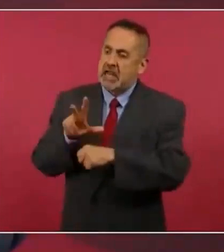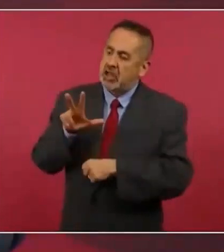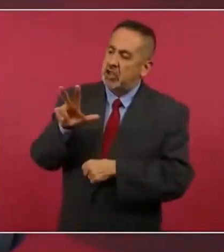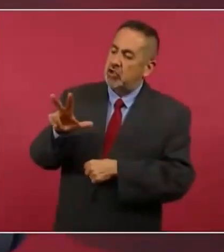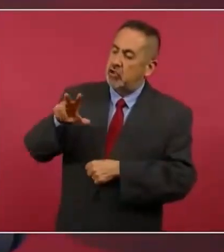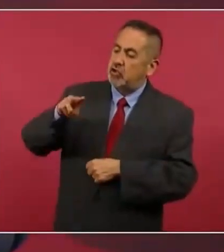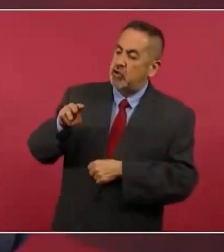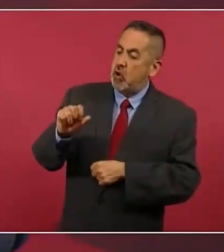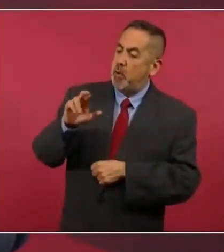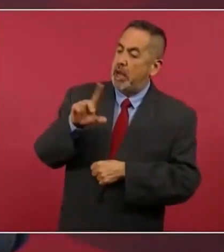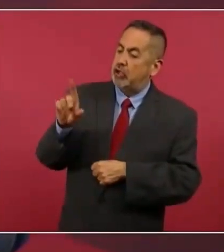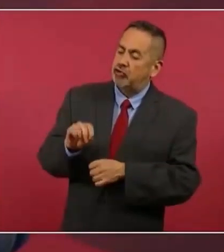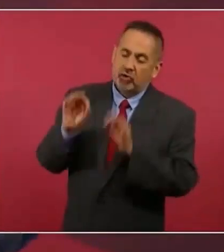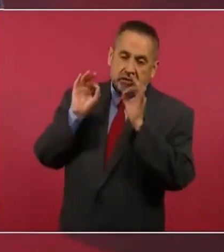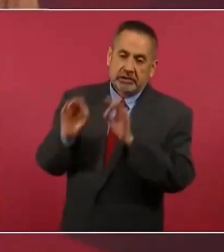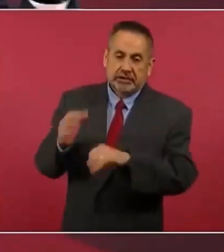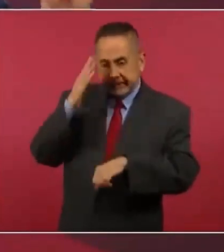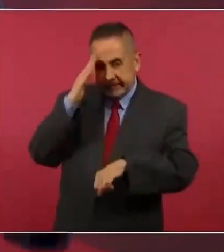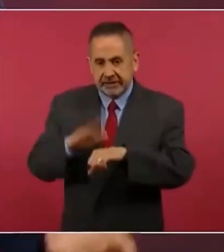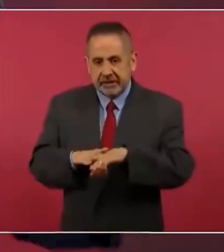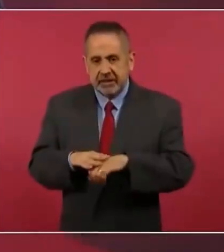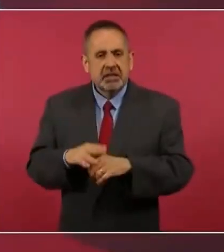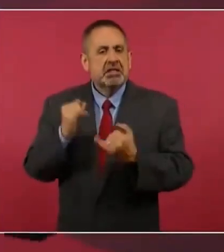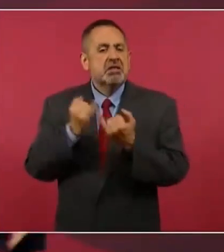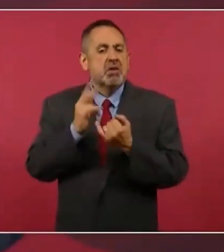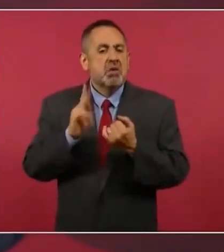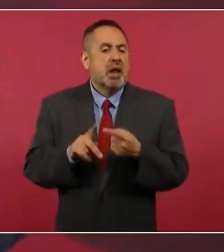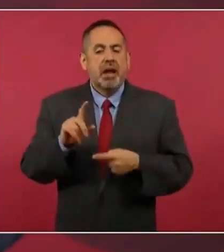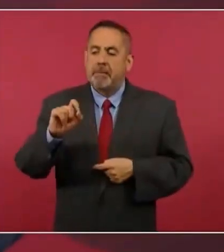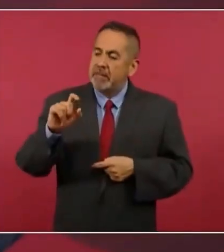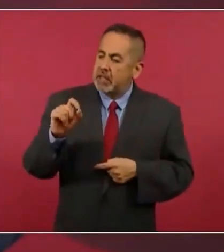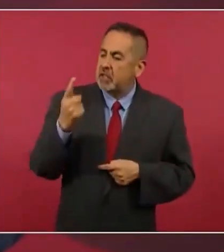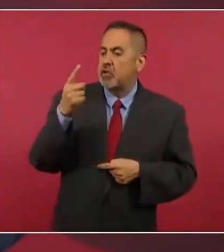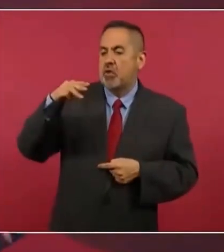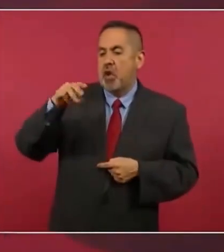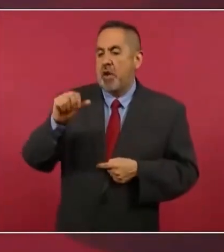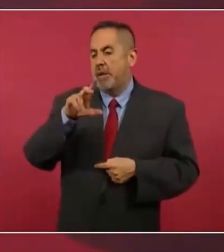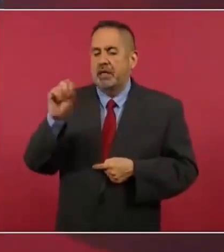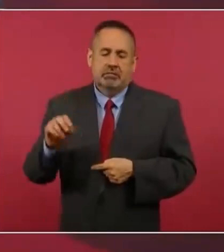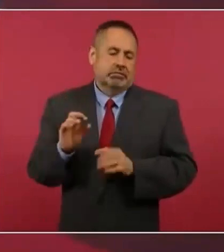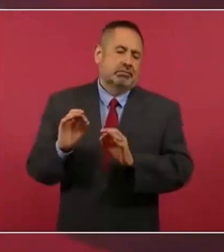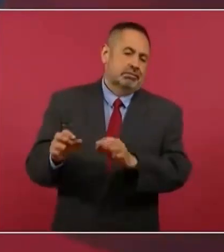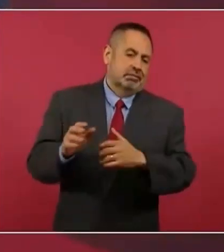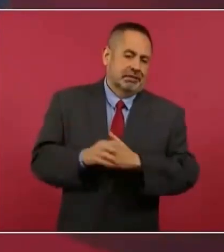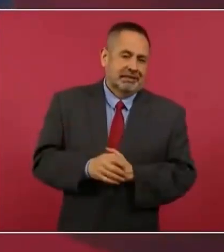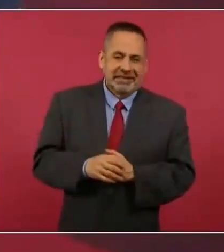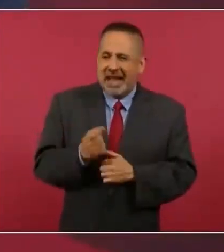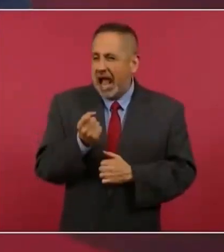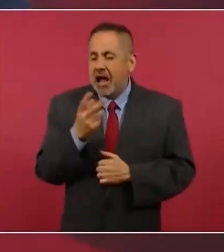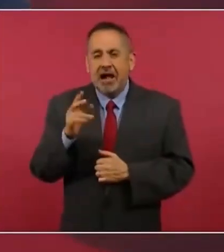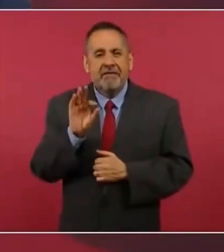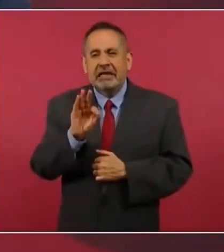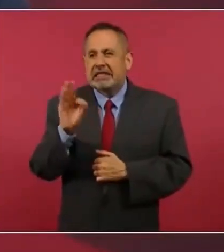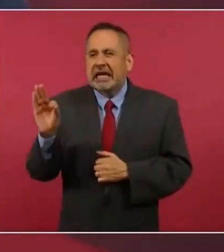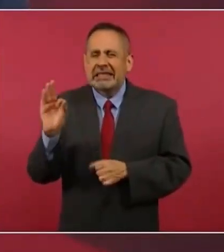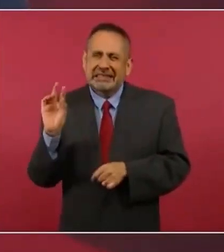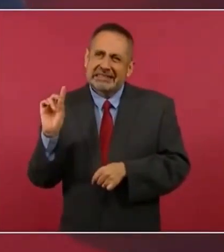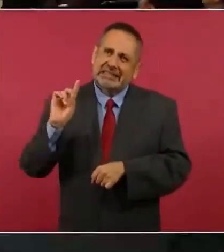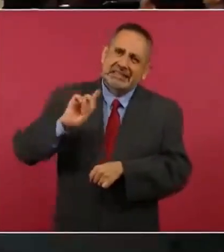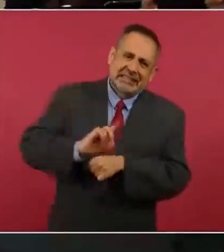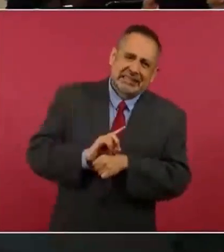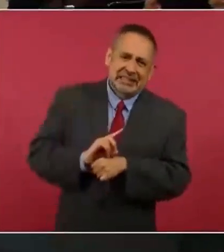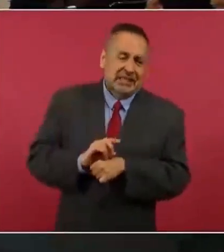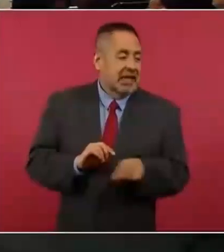marzo, como el 21 de marzo. A ellos estas fechas